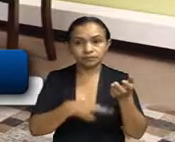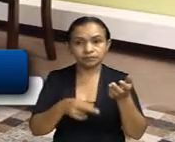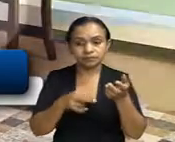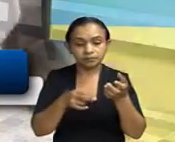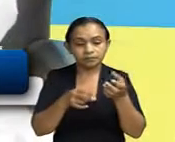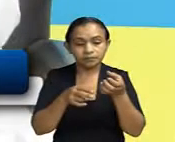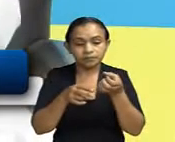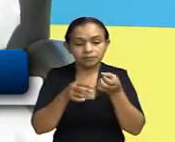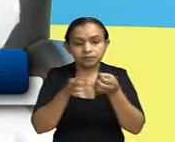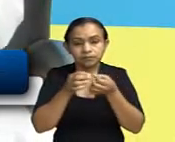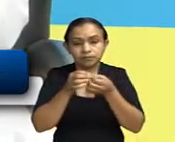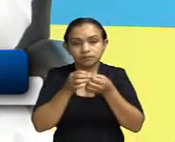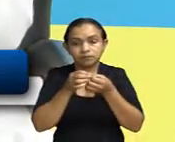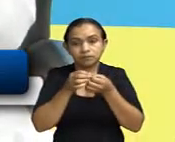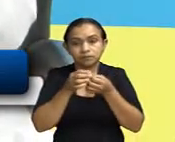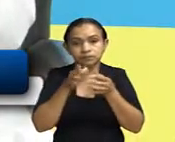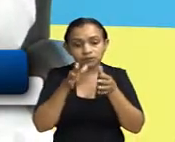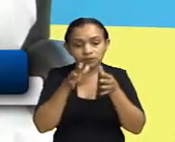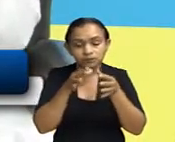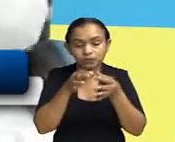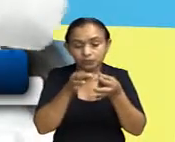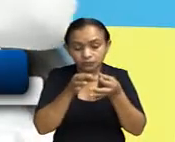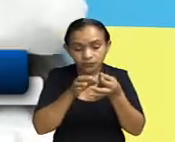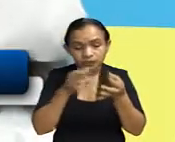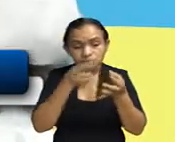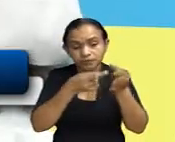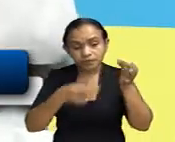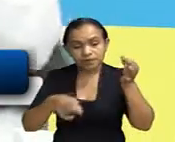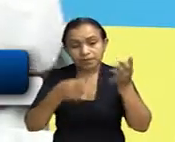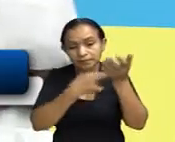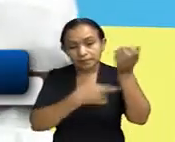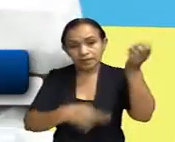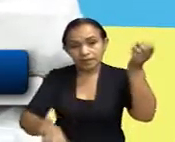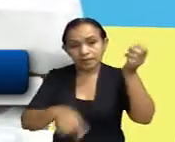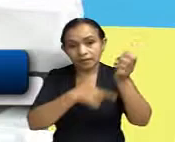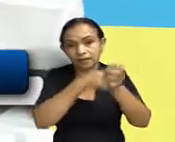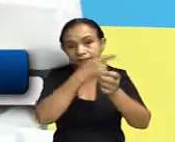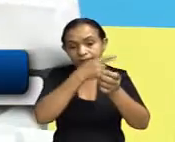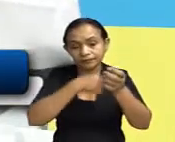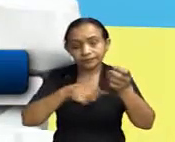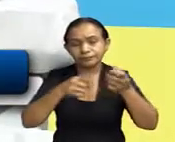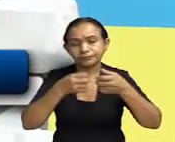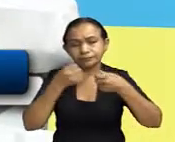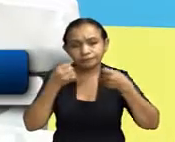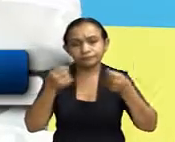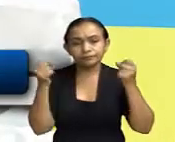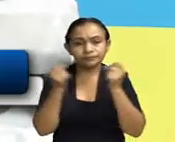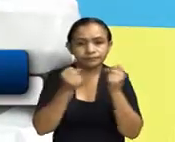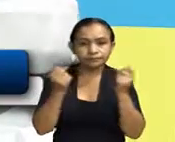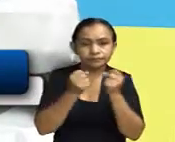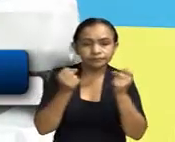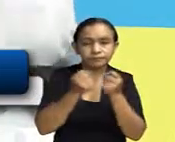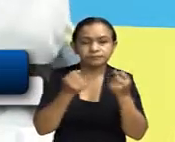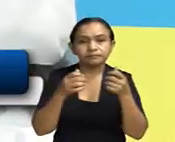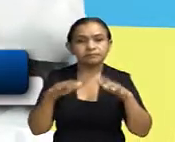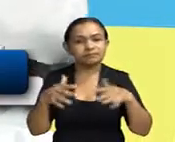estira y se hace una vasoconstricción. Entonces, ese dolor se da en ese momento por un esfuerzo, por frío, por